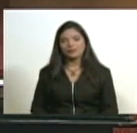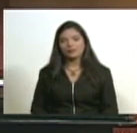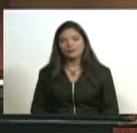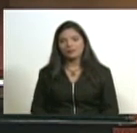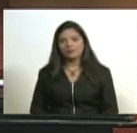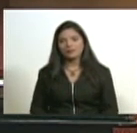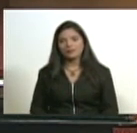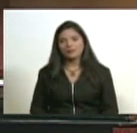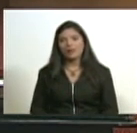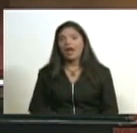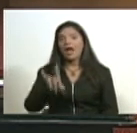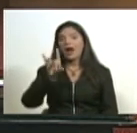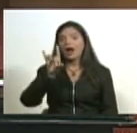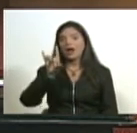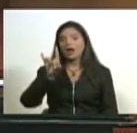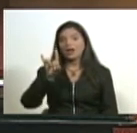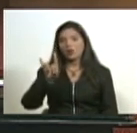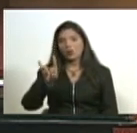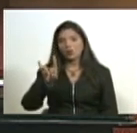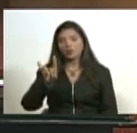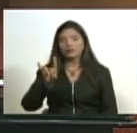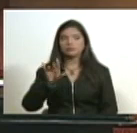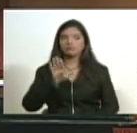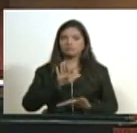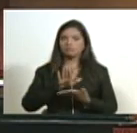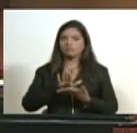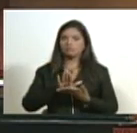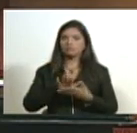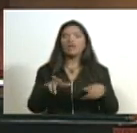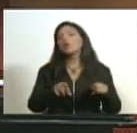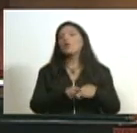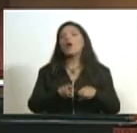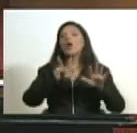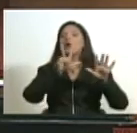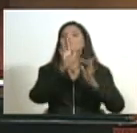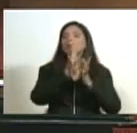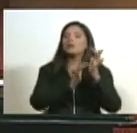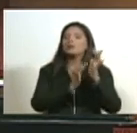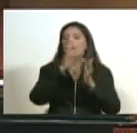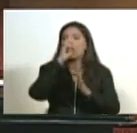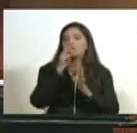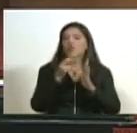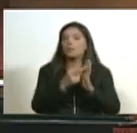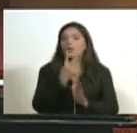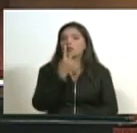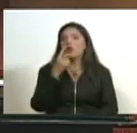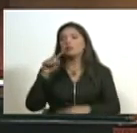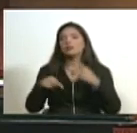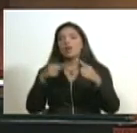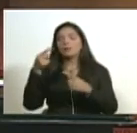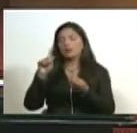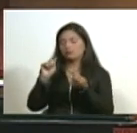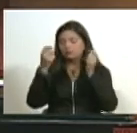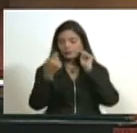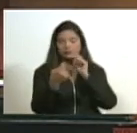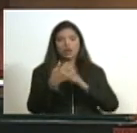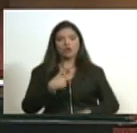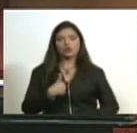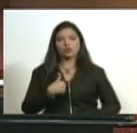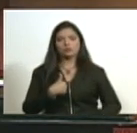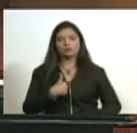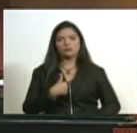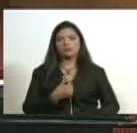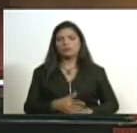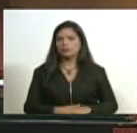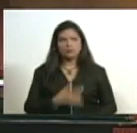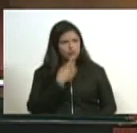El lunes estaba en modo de Dr. Jekyll, igual que el 8 de abril del 2002. Después sale en modo de Mr. Hyde y dice,